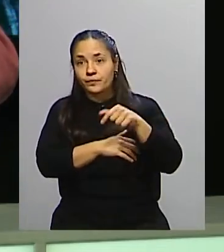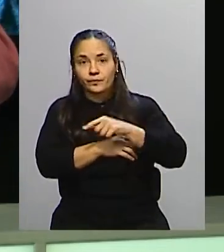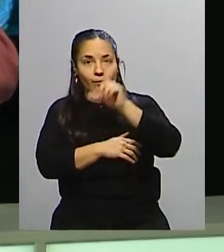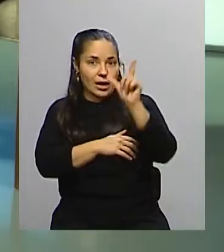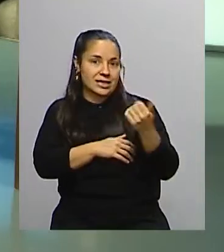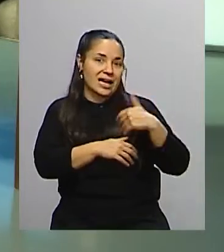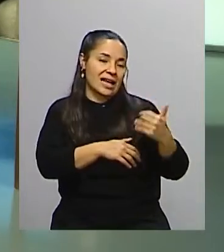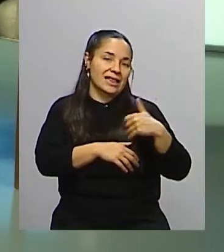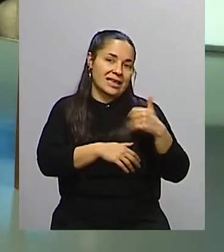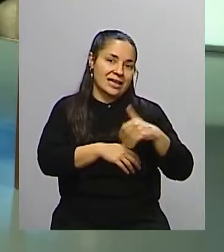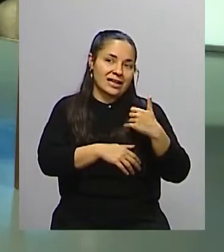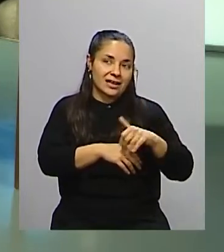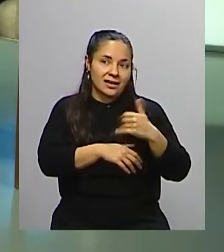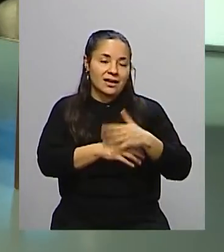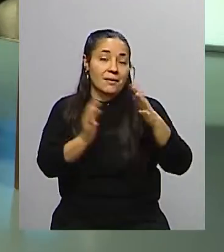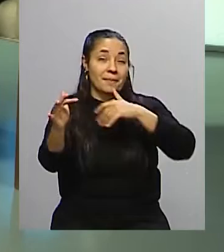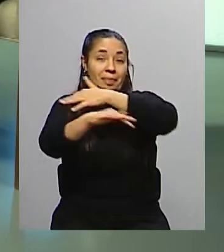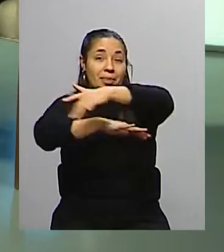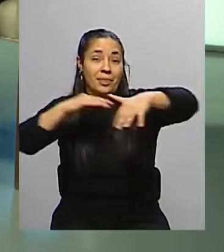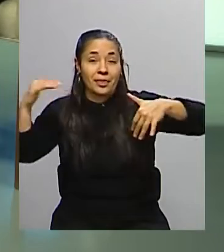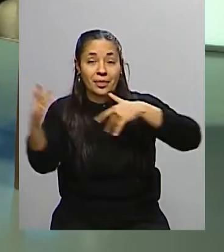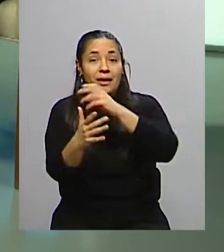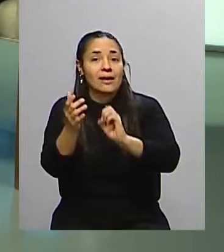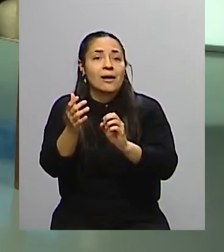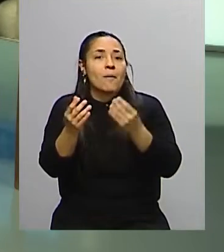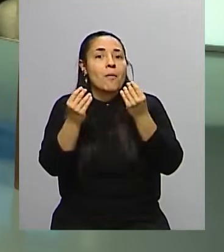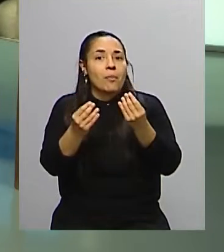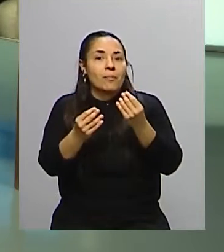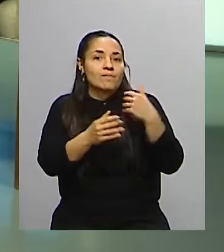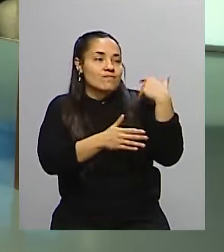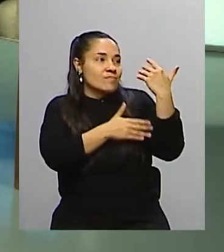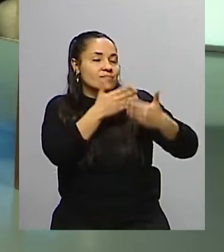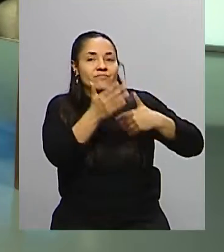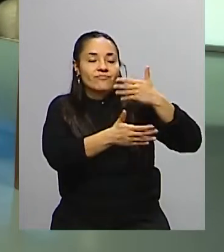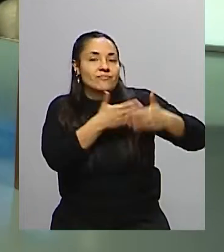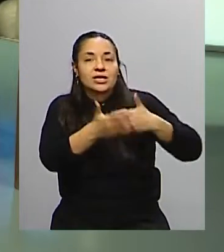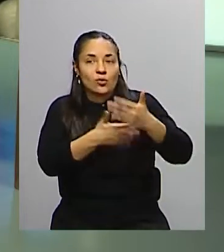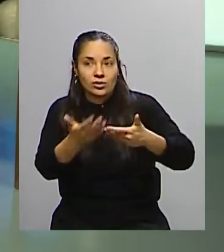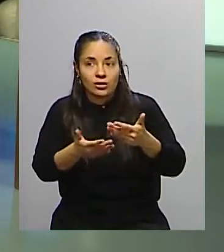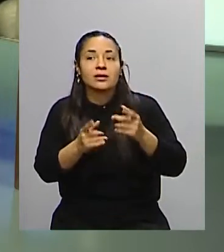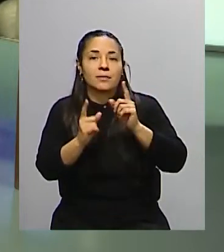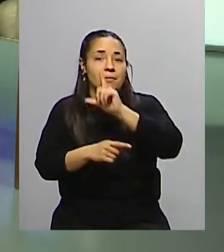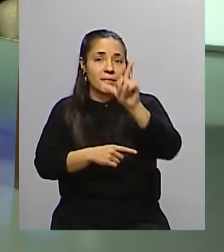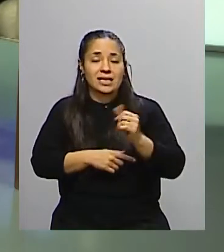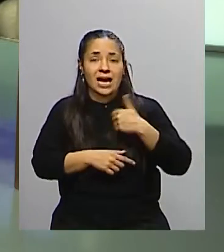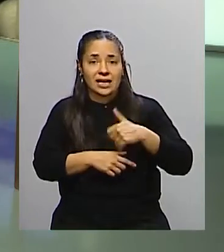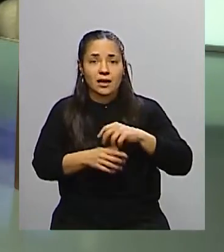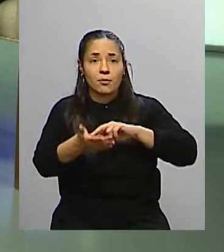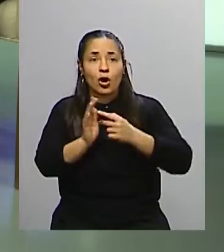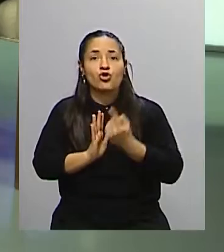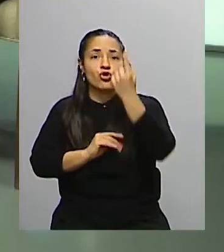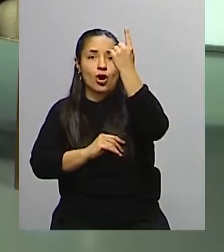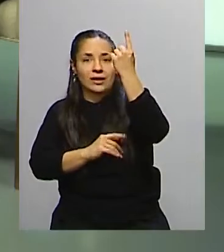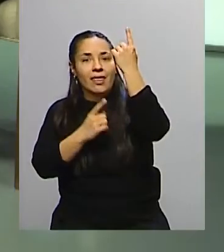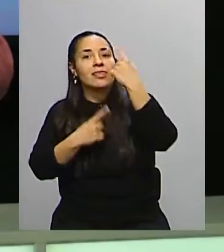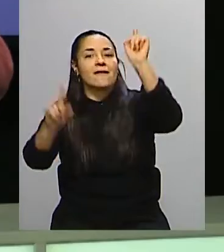país, este desorden que se fue creando también por cuestiones espasmódicas, y aparte la gran complejidad que tiene Argentina, que el norte no es igual que el sur.